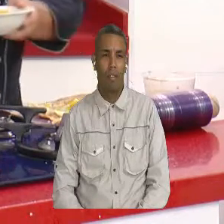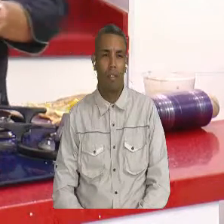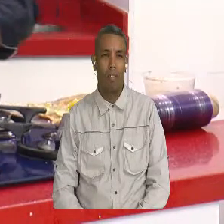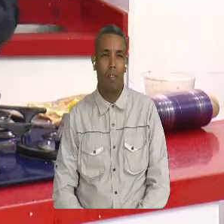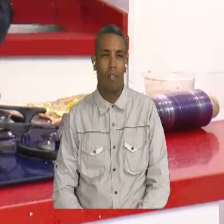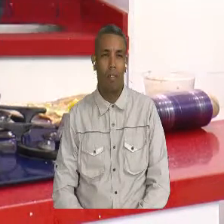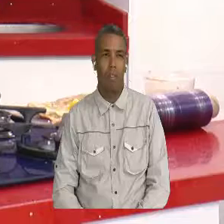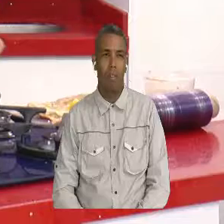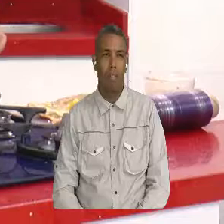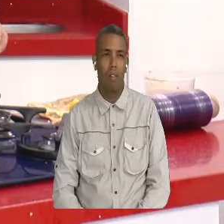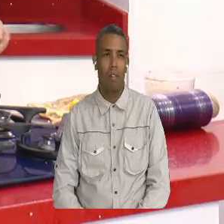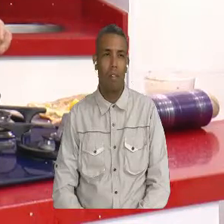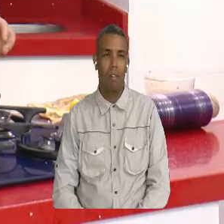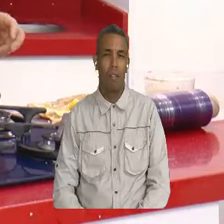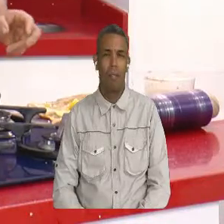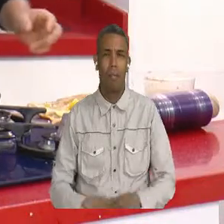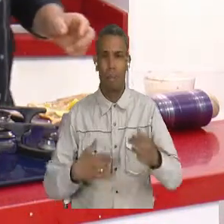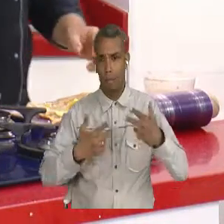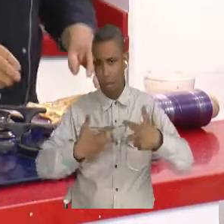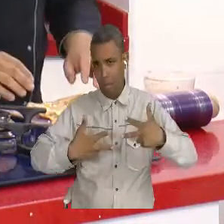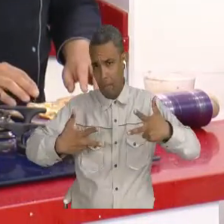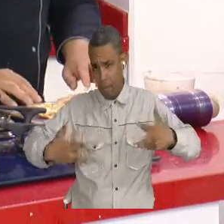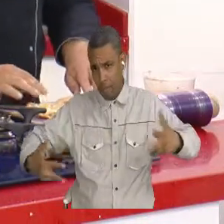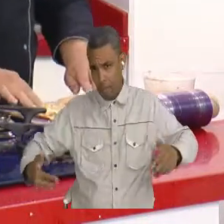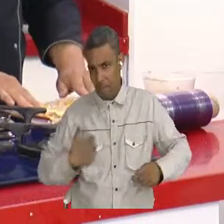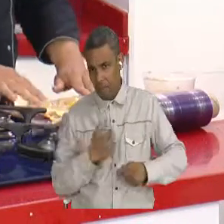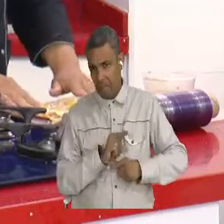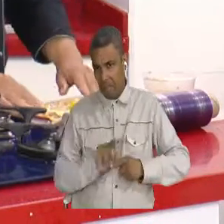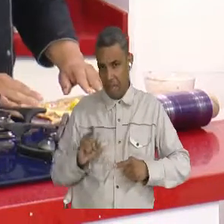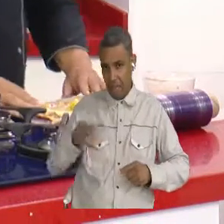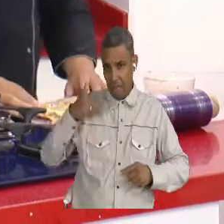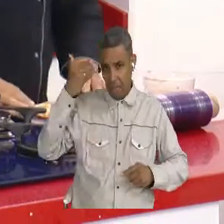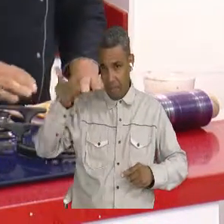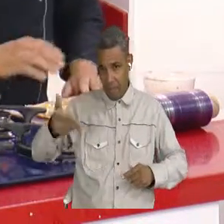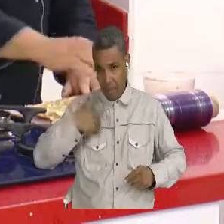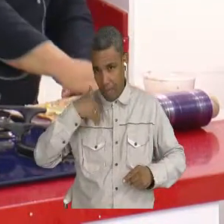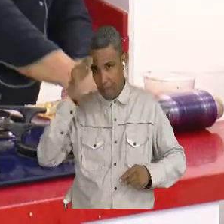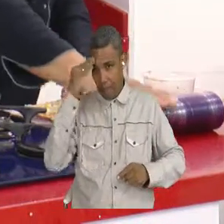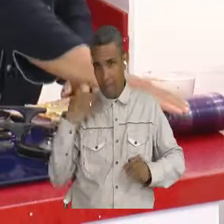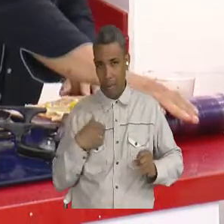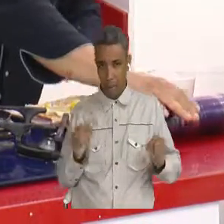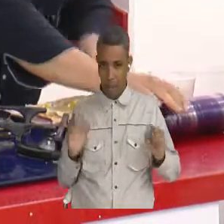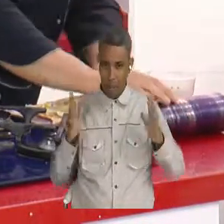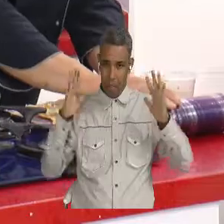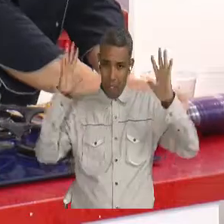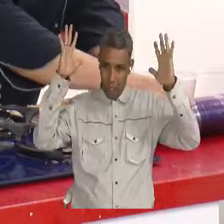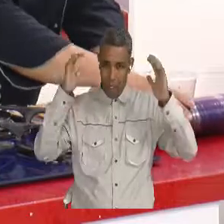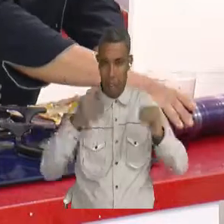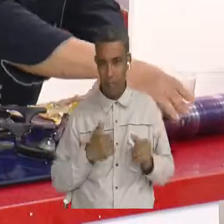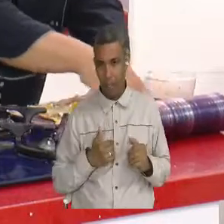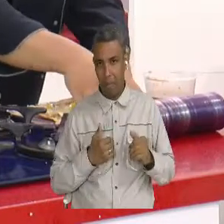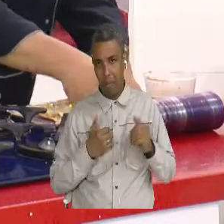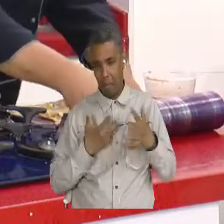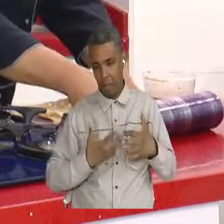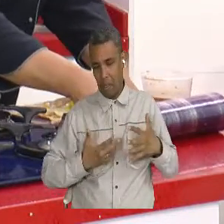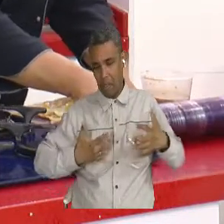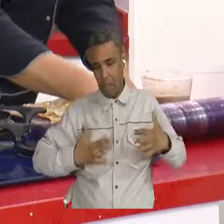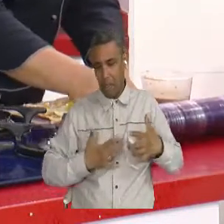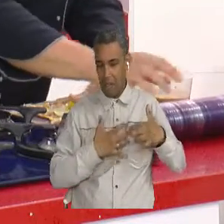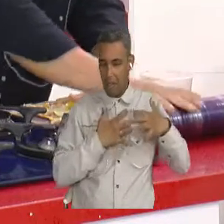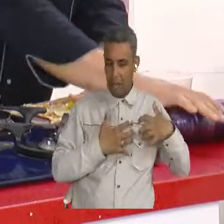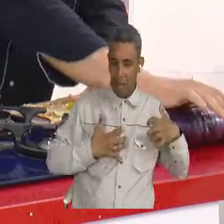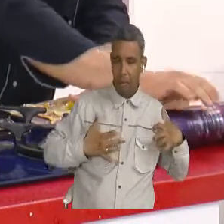semana que sigue, como todo Colombia sabe, se viene el Festival de la Leyenda Vallenata, que es